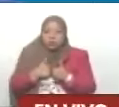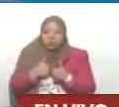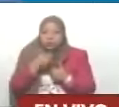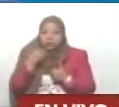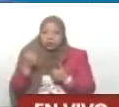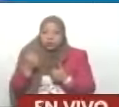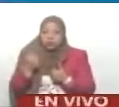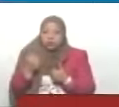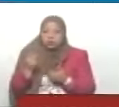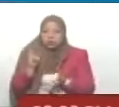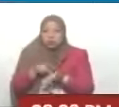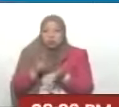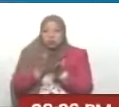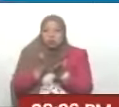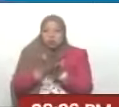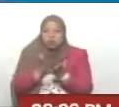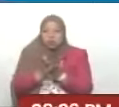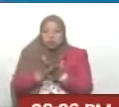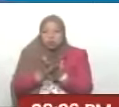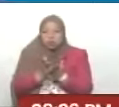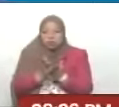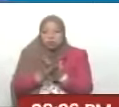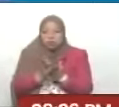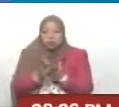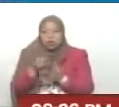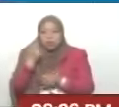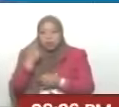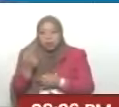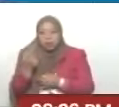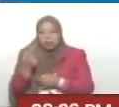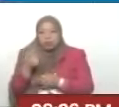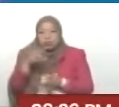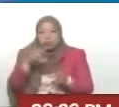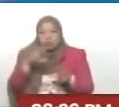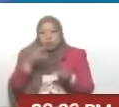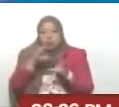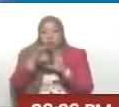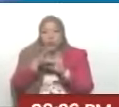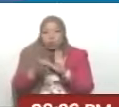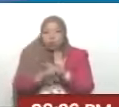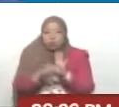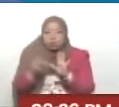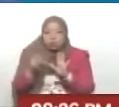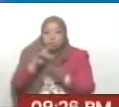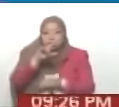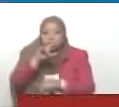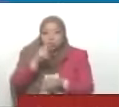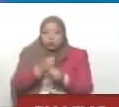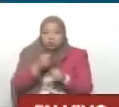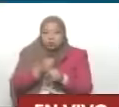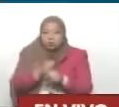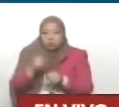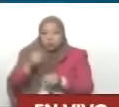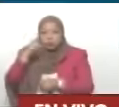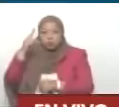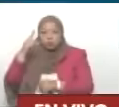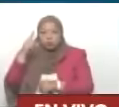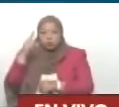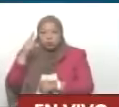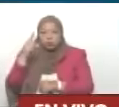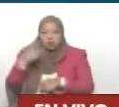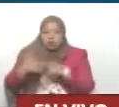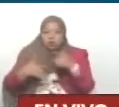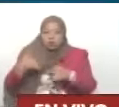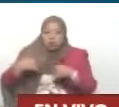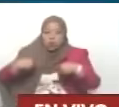más arreglada para su escuela. Un día vimos la oportunidad de que hiciera un curso y la sorpresa es, como ella lo dice, que salió